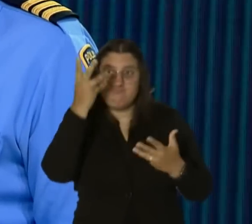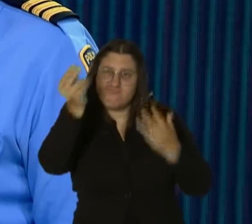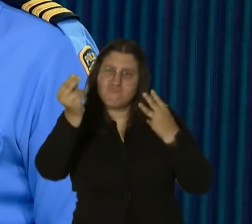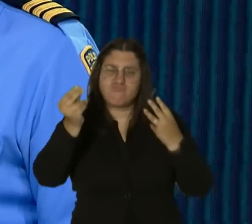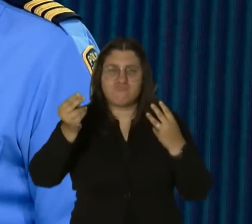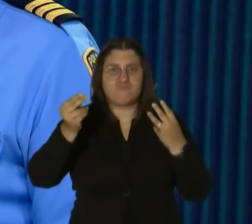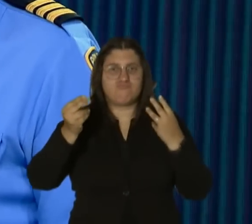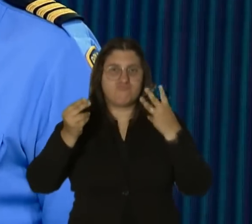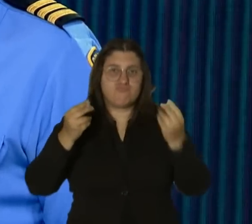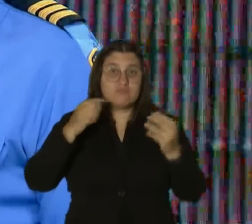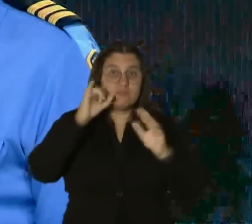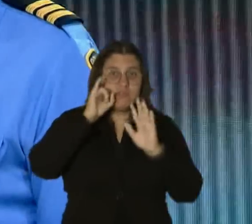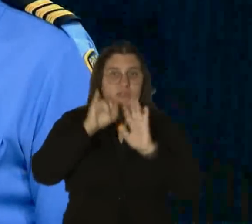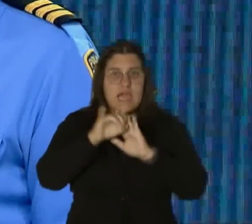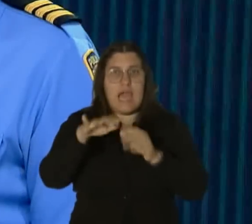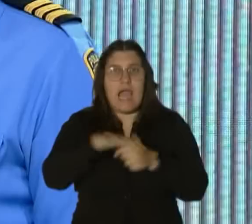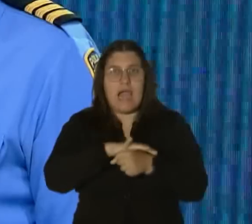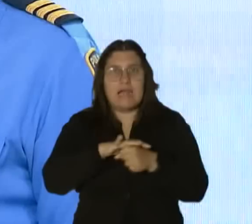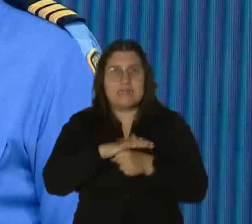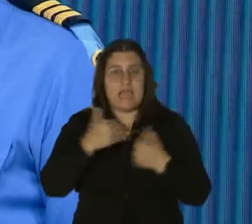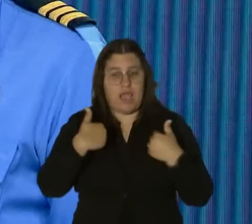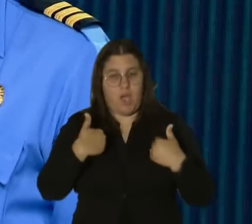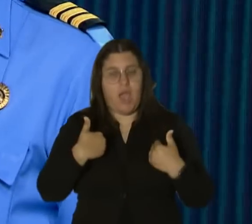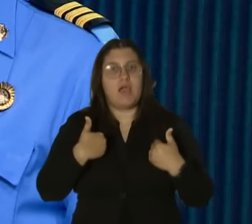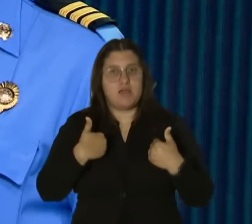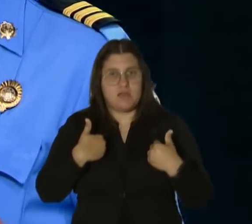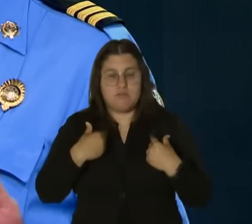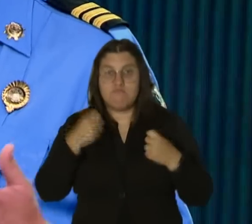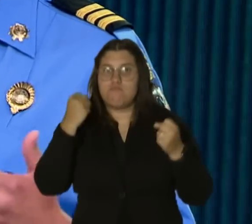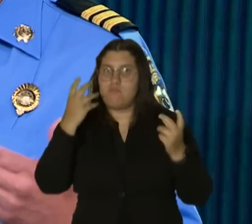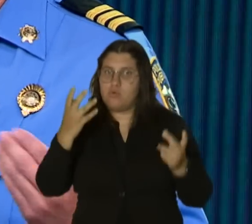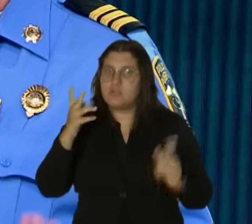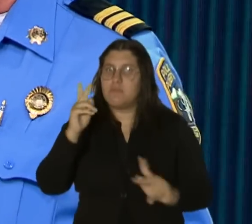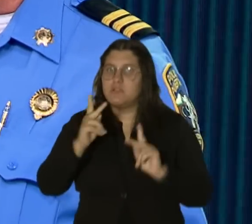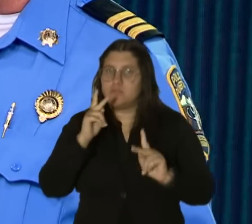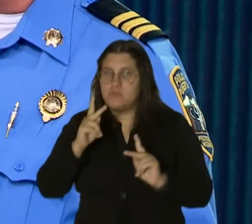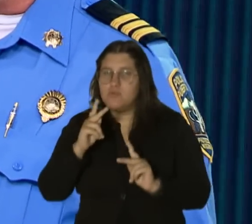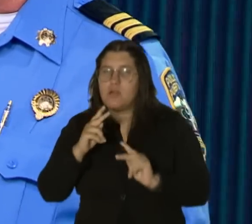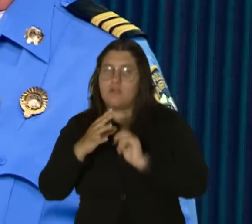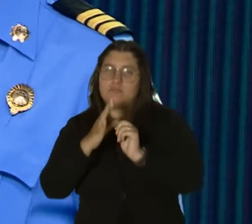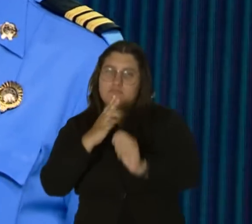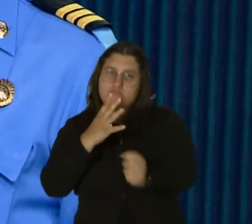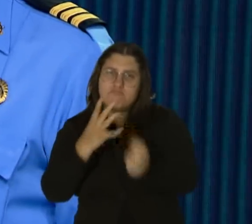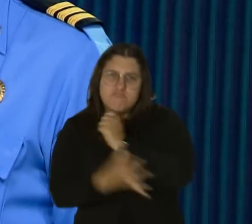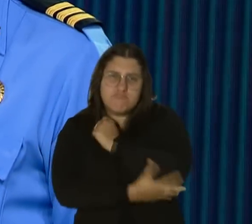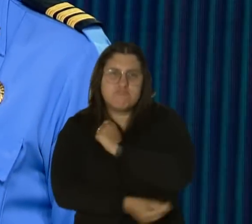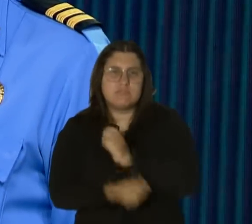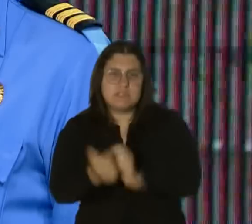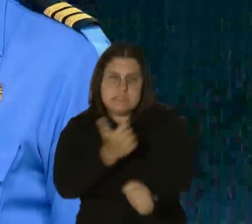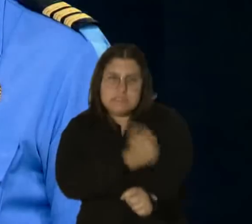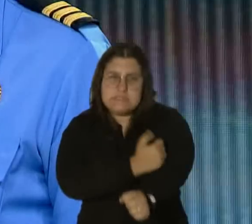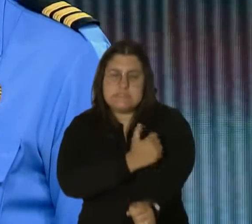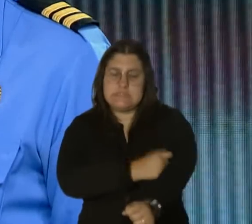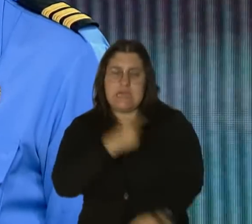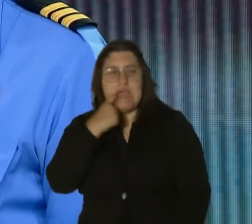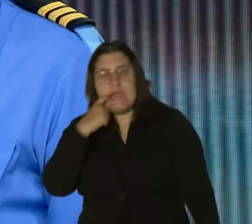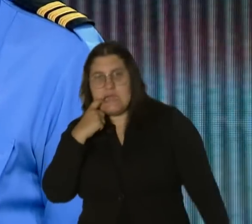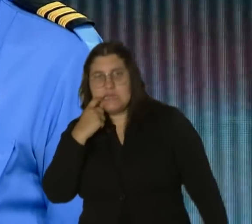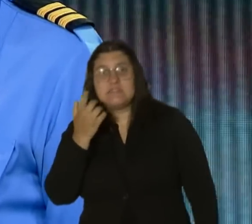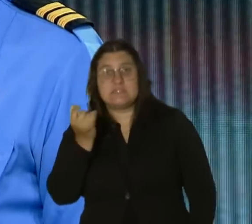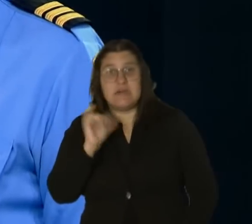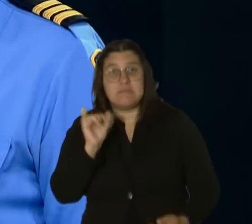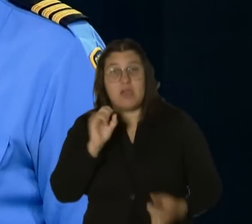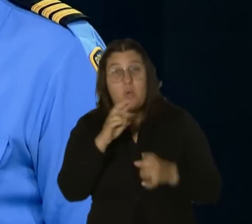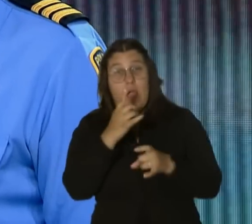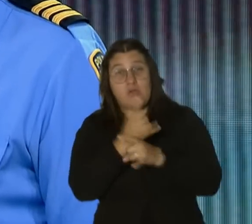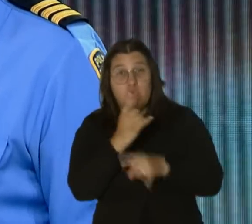se identifican áreas donde frecuentan o se observan personas adictas a sustancias y